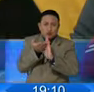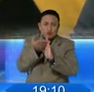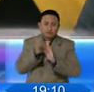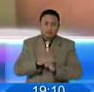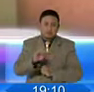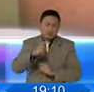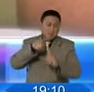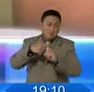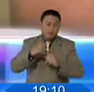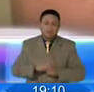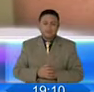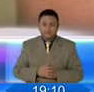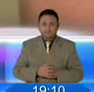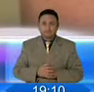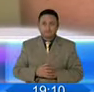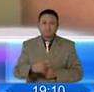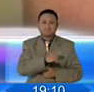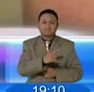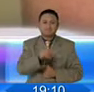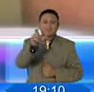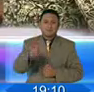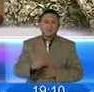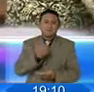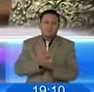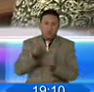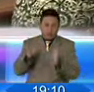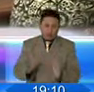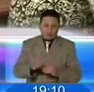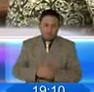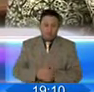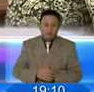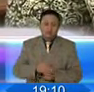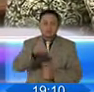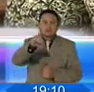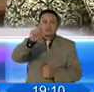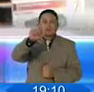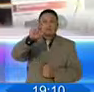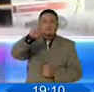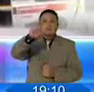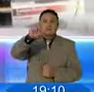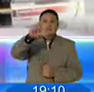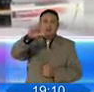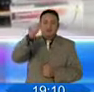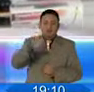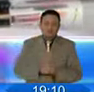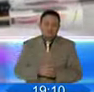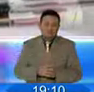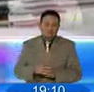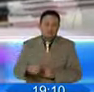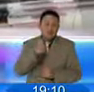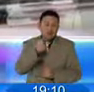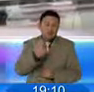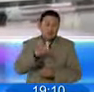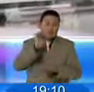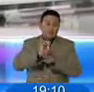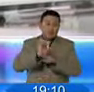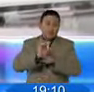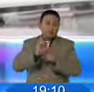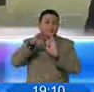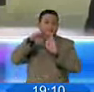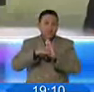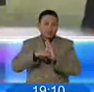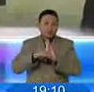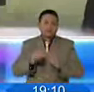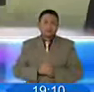manera positiva. Para el experto en temas económicos Pablo Dávalos, lo más probable es que el Ecuador continúe la recesión y explica el